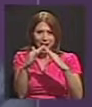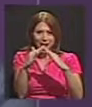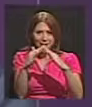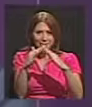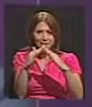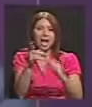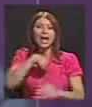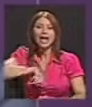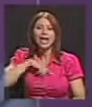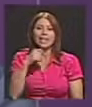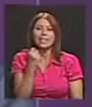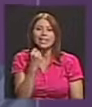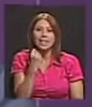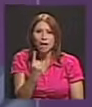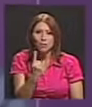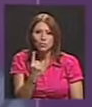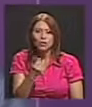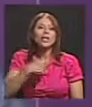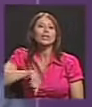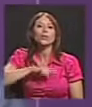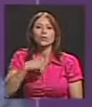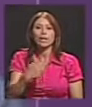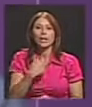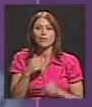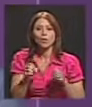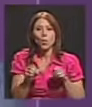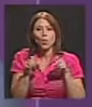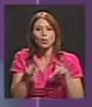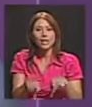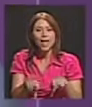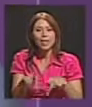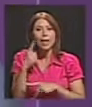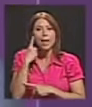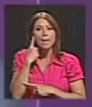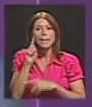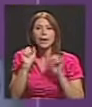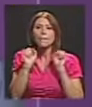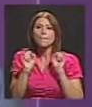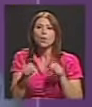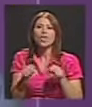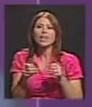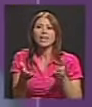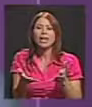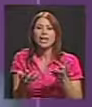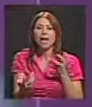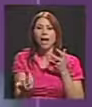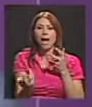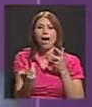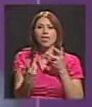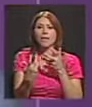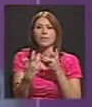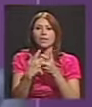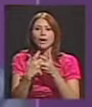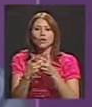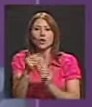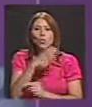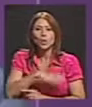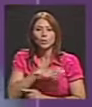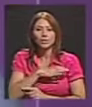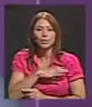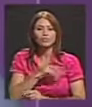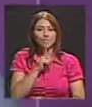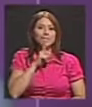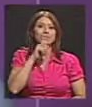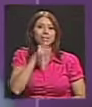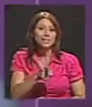entendamos de que tenemos la oportunidad para poder adaptarnos a una condición si bien es cierto la